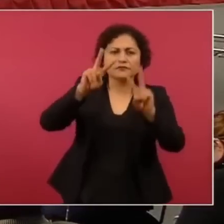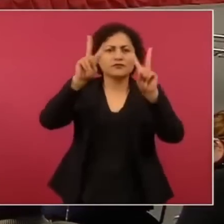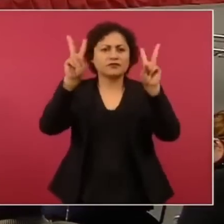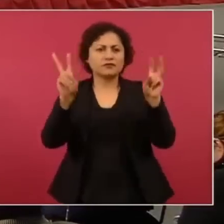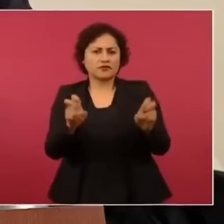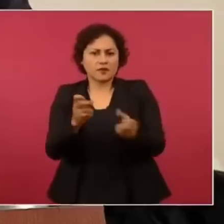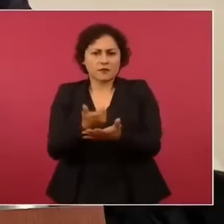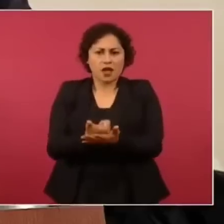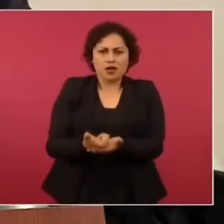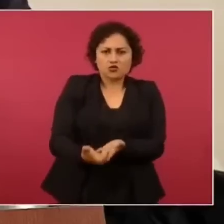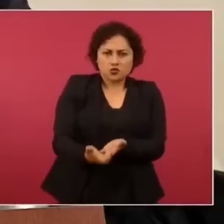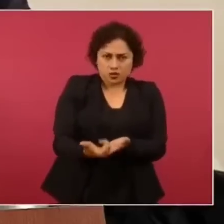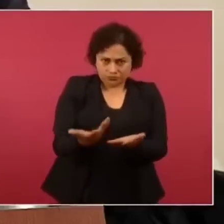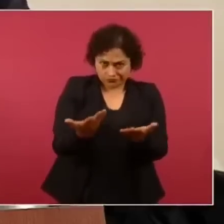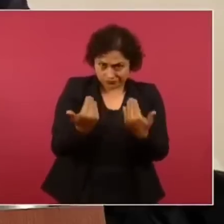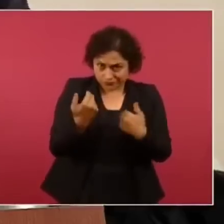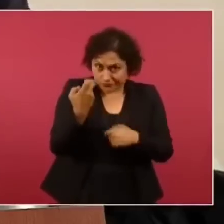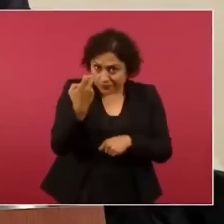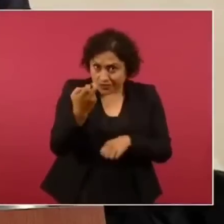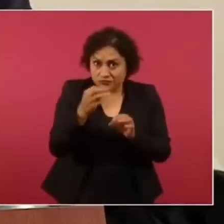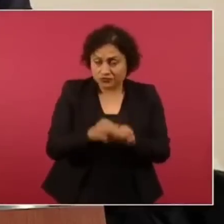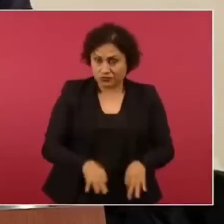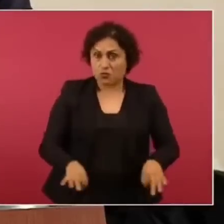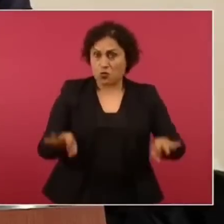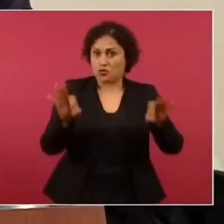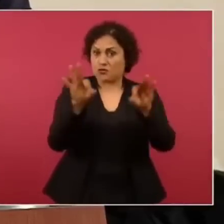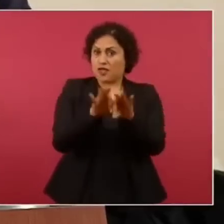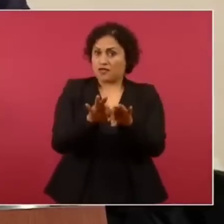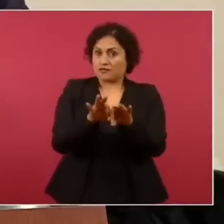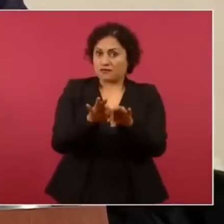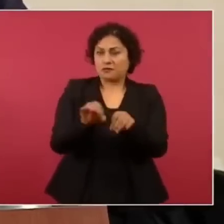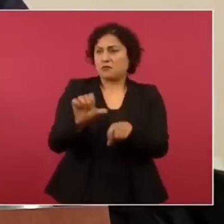interesante. Y lo que quieras, además.